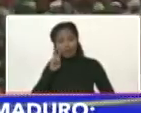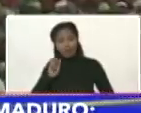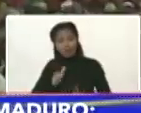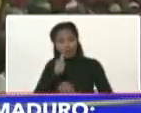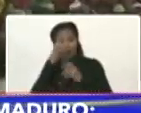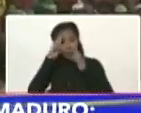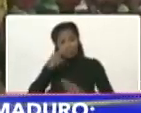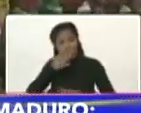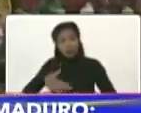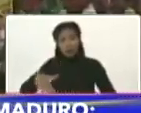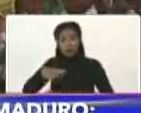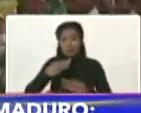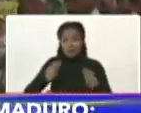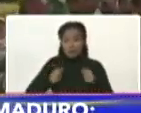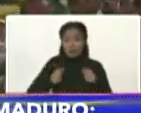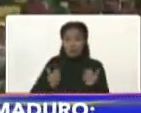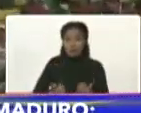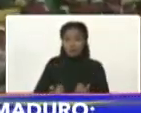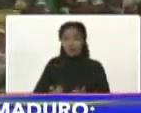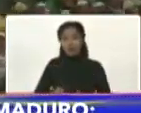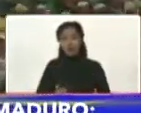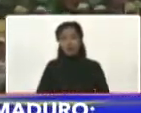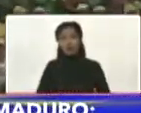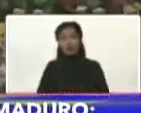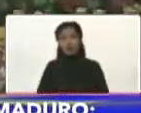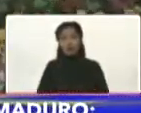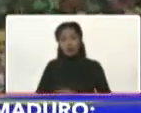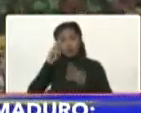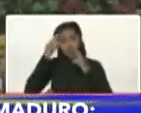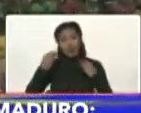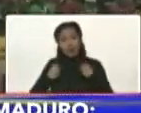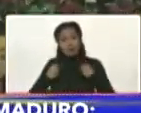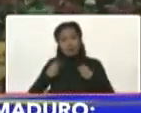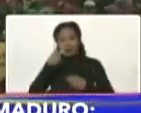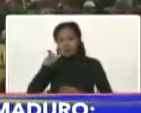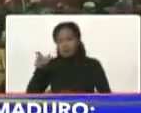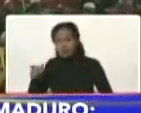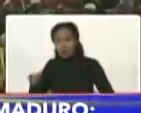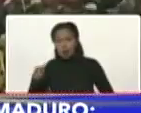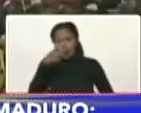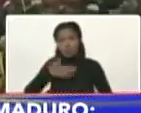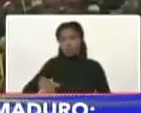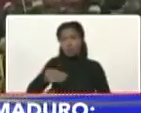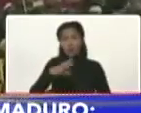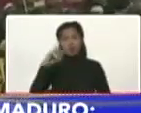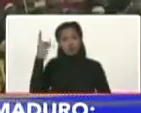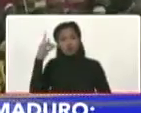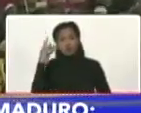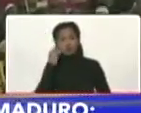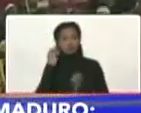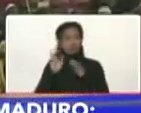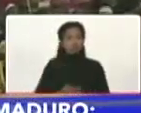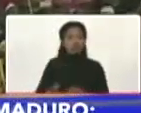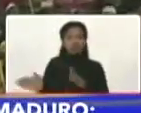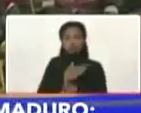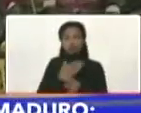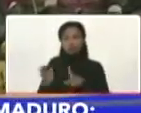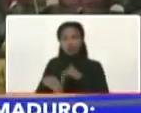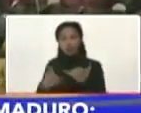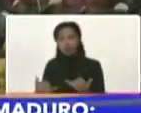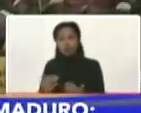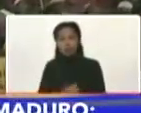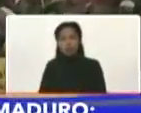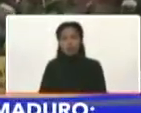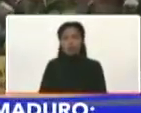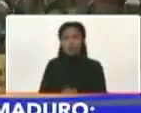del pueblo de Bolivia. Deben respetar la vida del pueblo de Bolivia. Basta de aventuras golpistas.